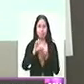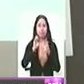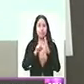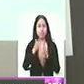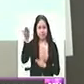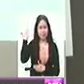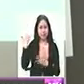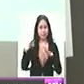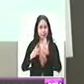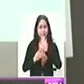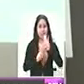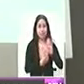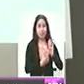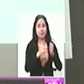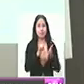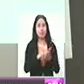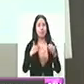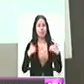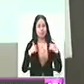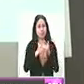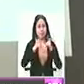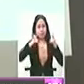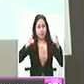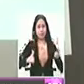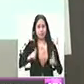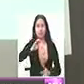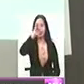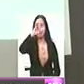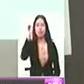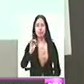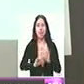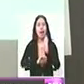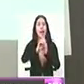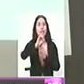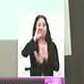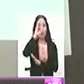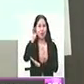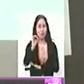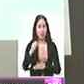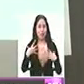anteriormente que tenemos una alta tasa de recuperación. La siguiente.